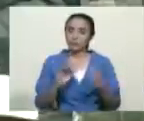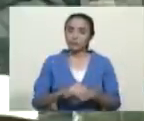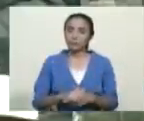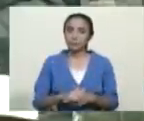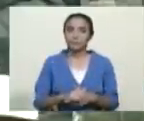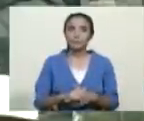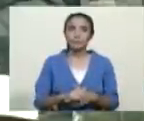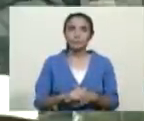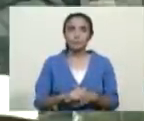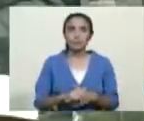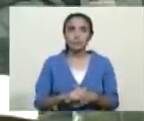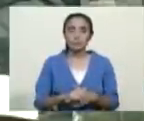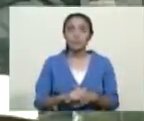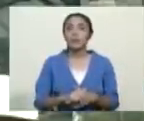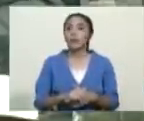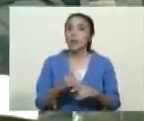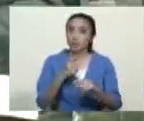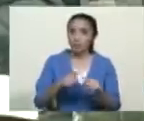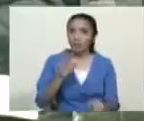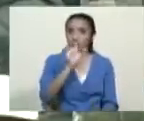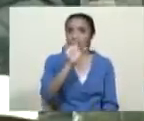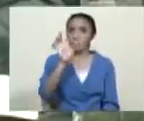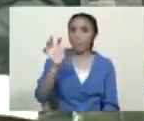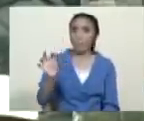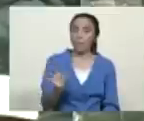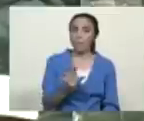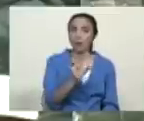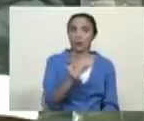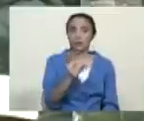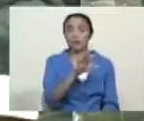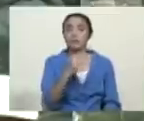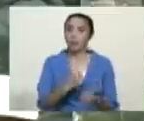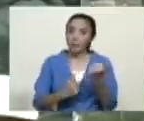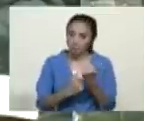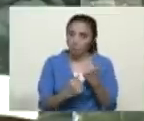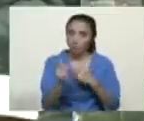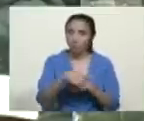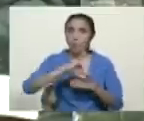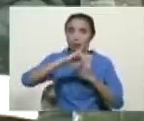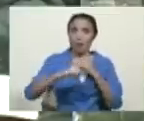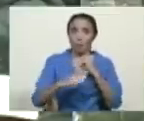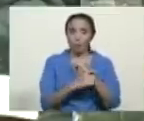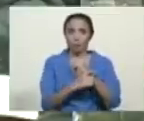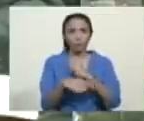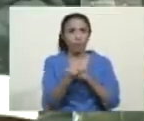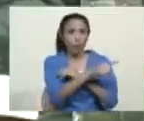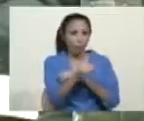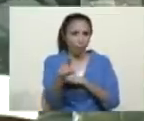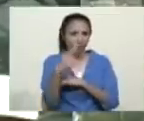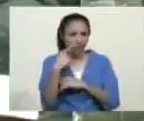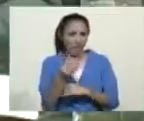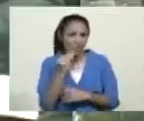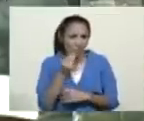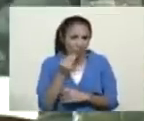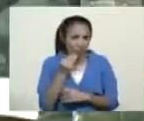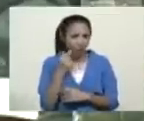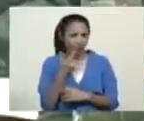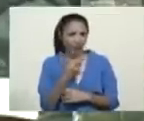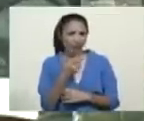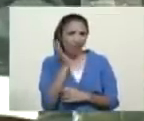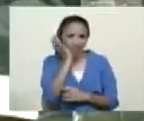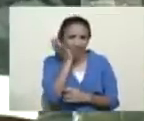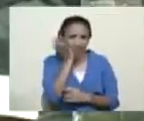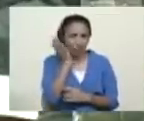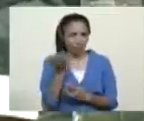países que apoyan al llamado presidente Guaidó. ¿Son ustedes tan ingenuos? ¿Creen ustedes que